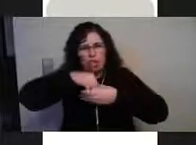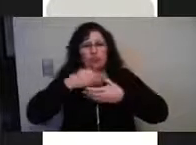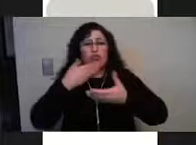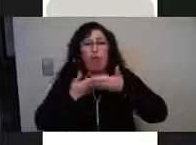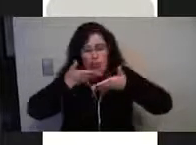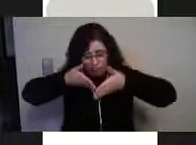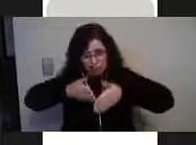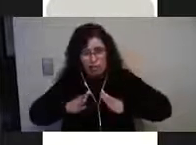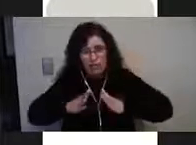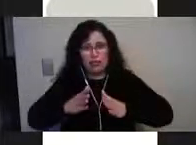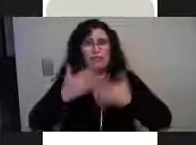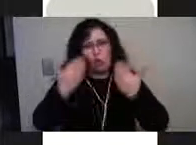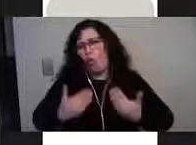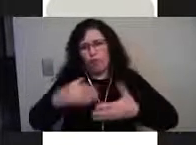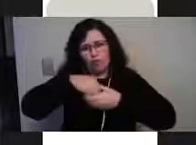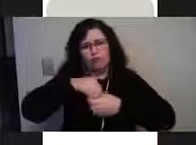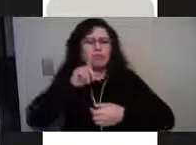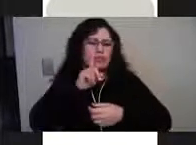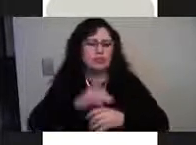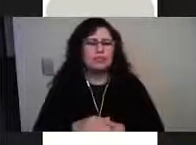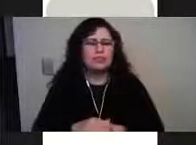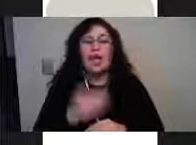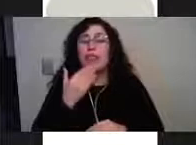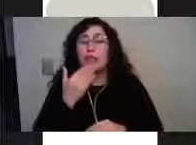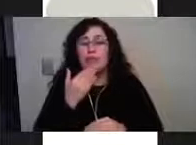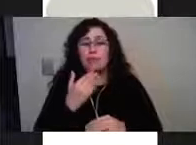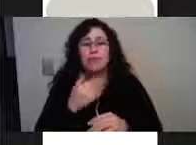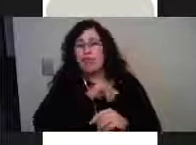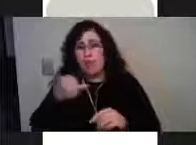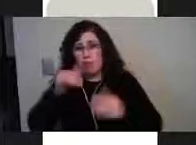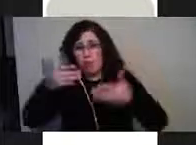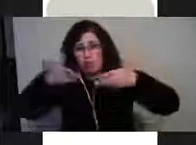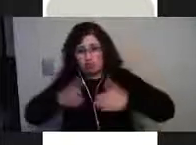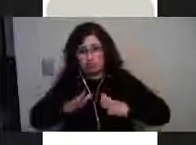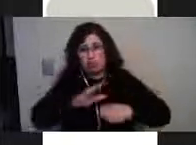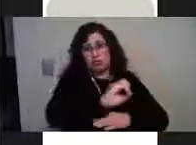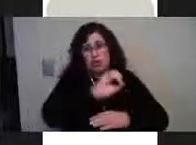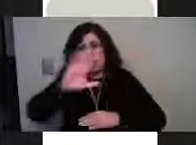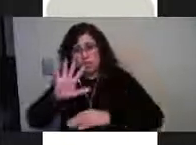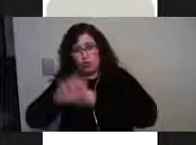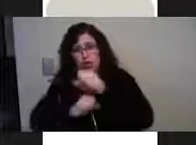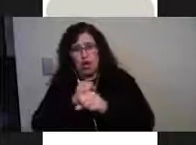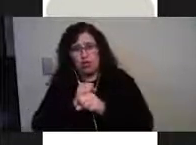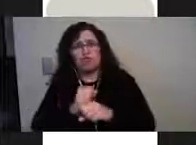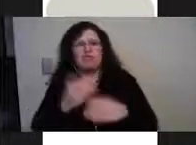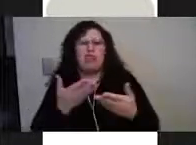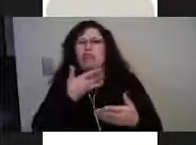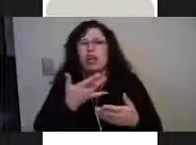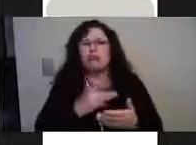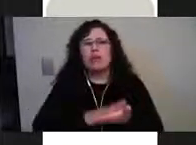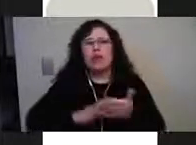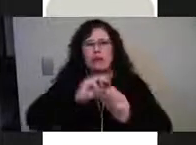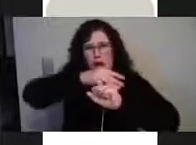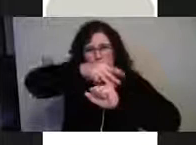nacer. En tanto que entre las causas postnatales, ¿cierto? Puede ocurrir a consecuencia de una meningitis,